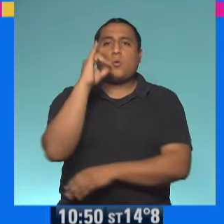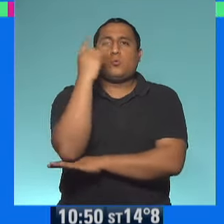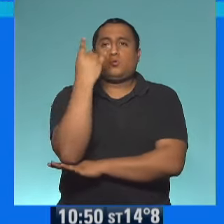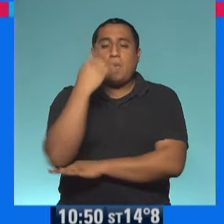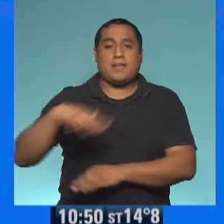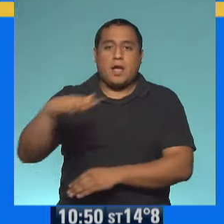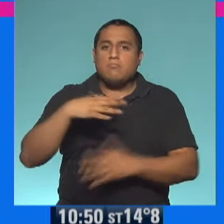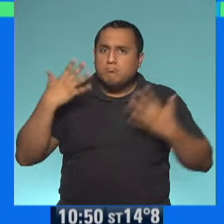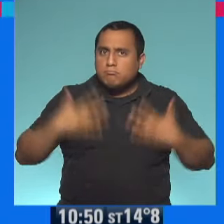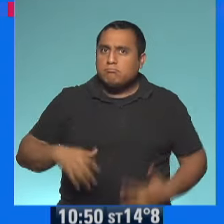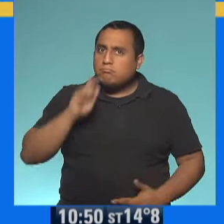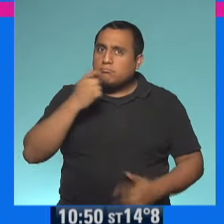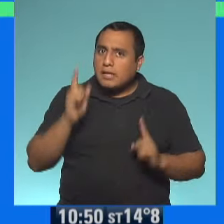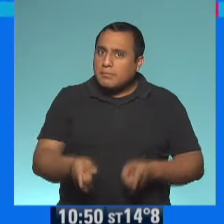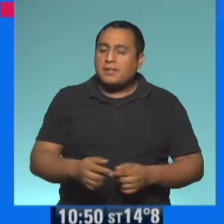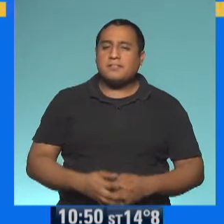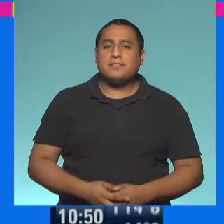hermoso traje.